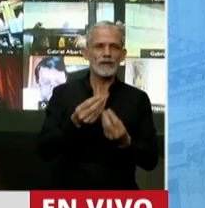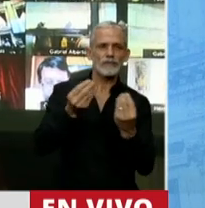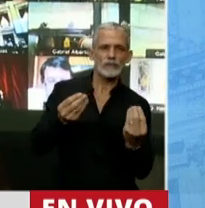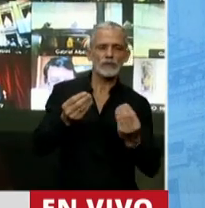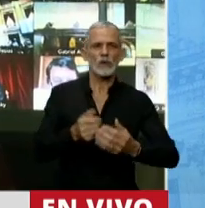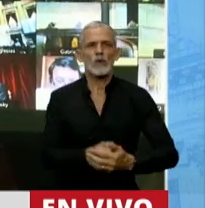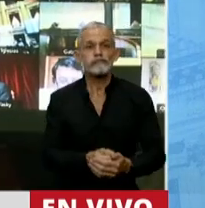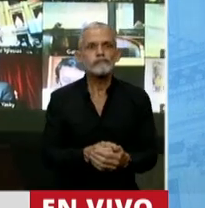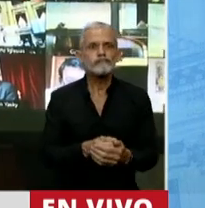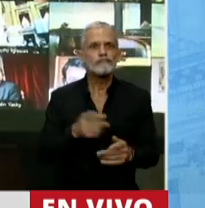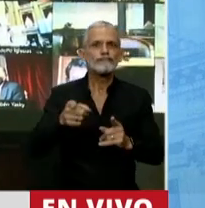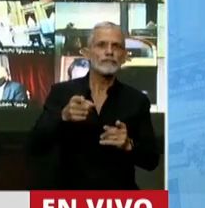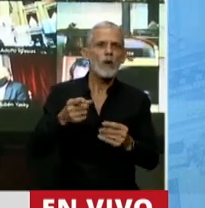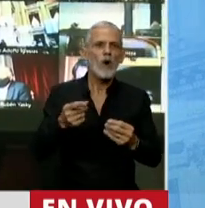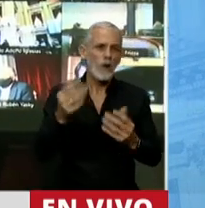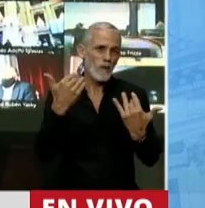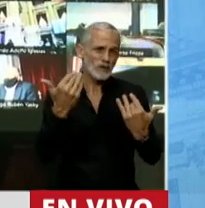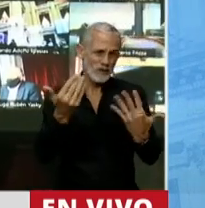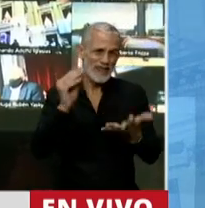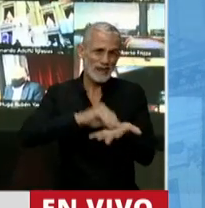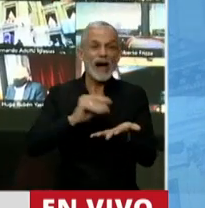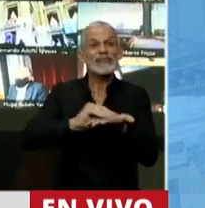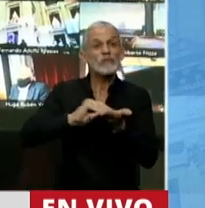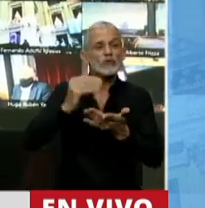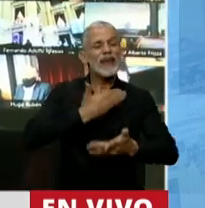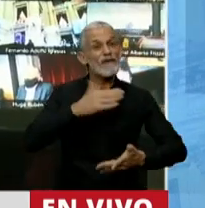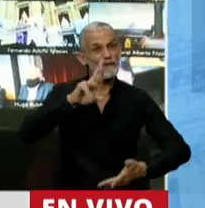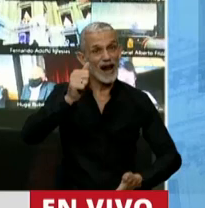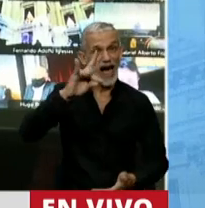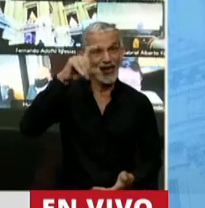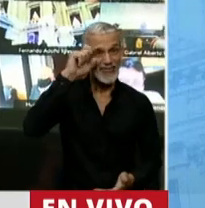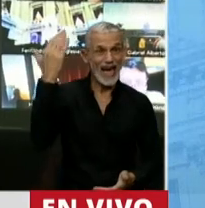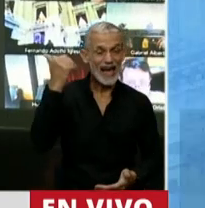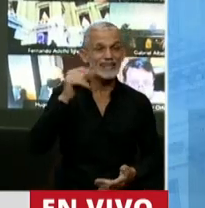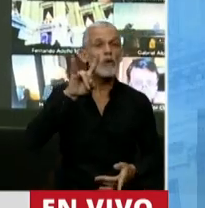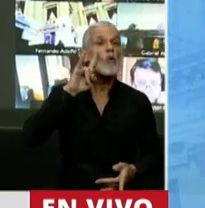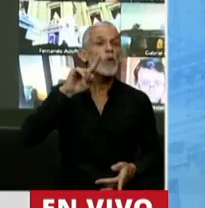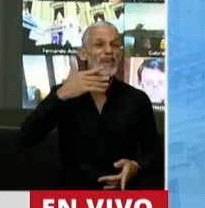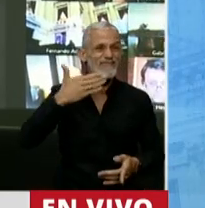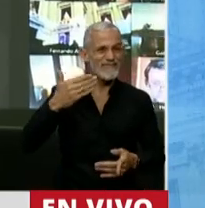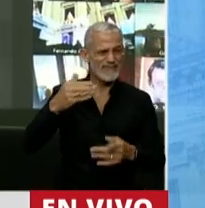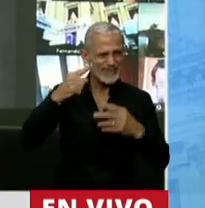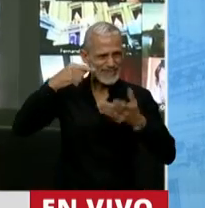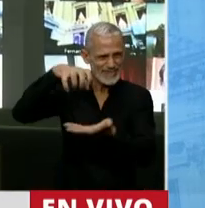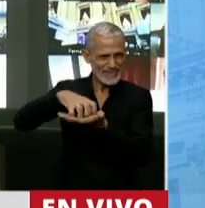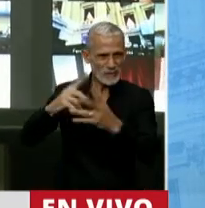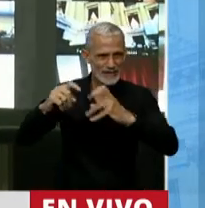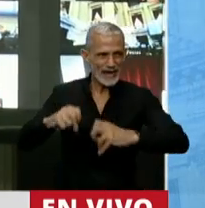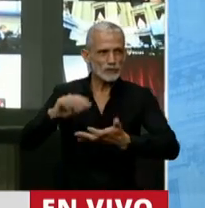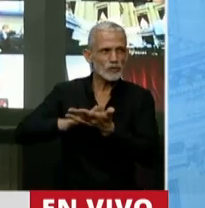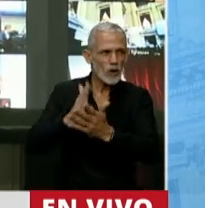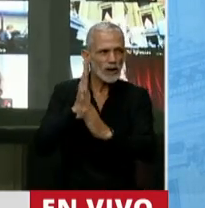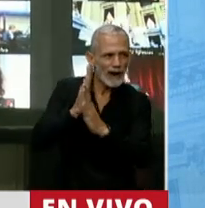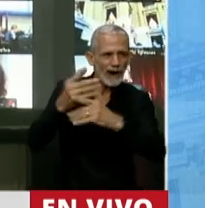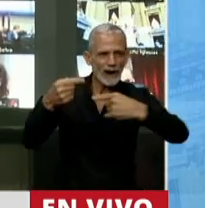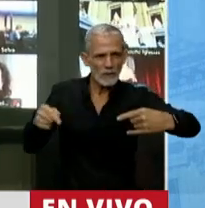investigar otras posibilidades. Como bien citó la diputada Frade, la UIF, la Unidad de Investigación Financiera,